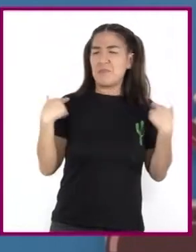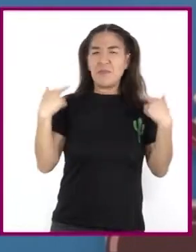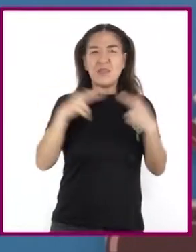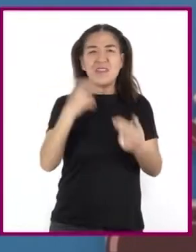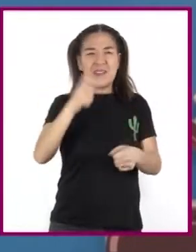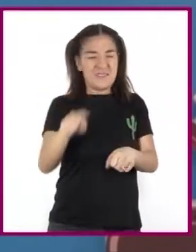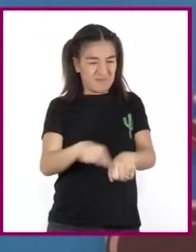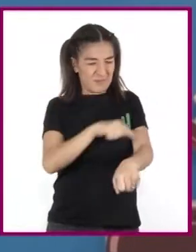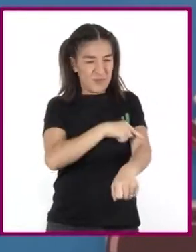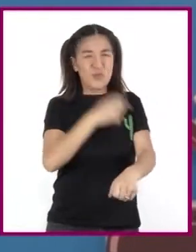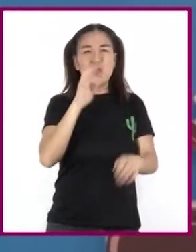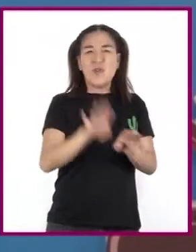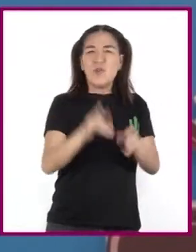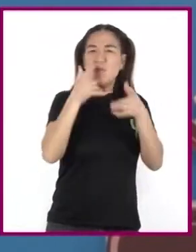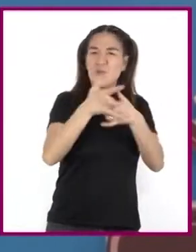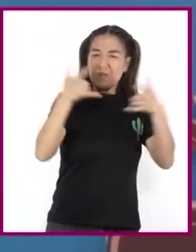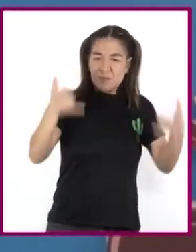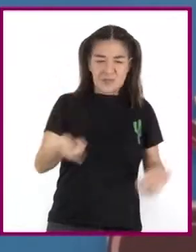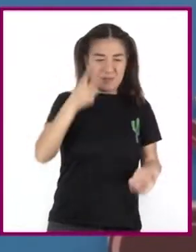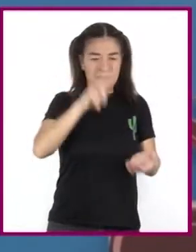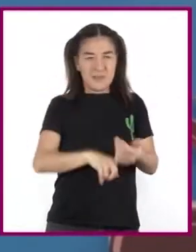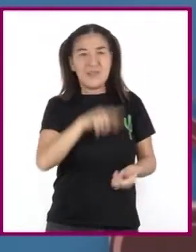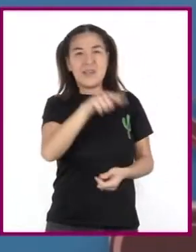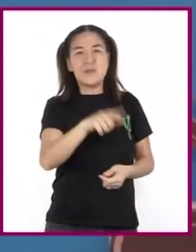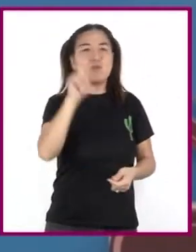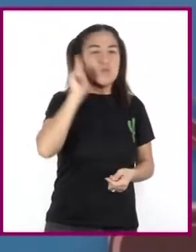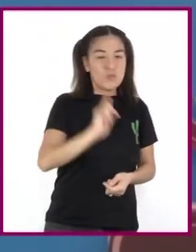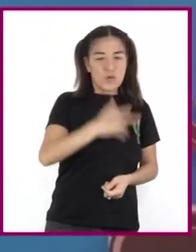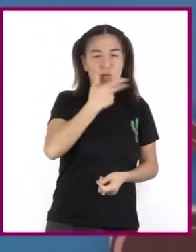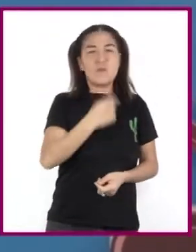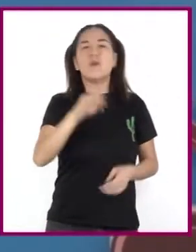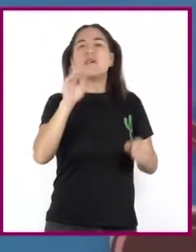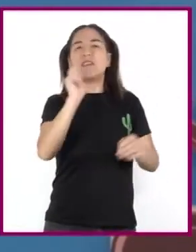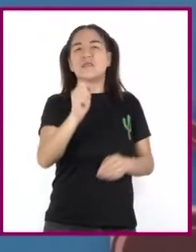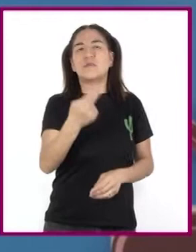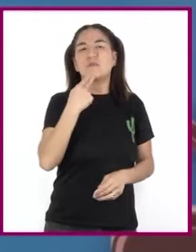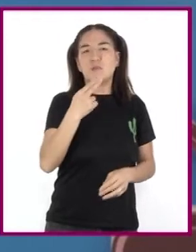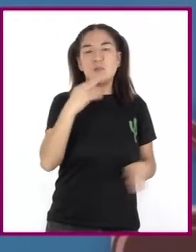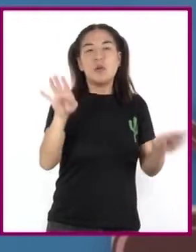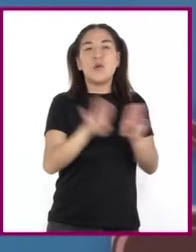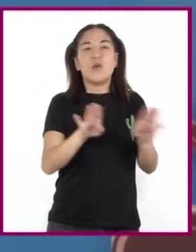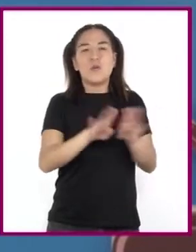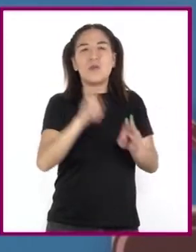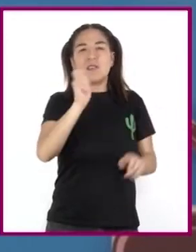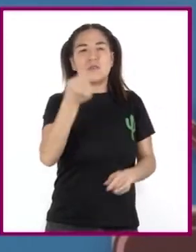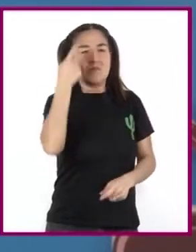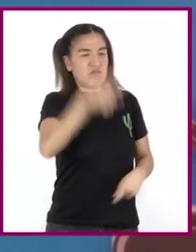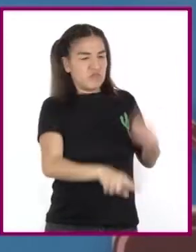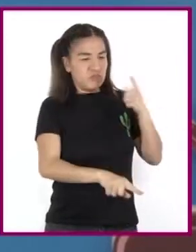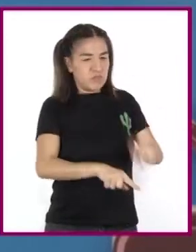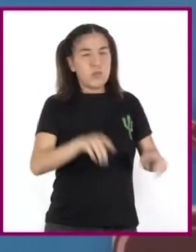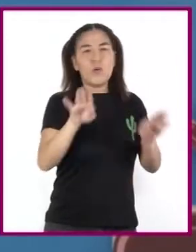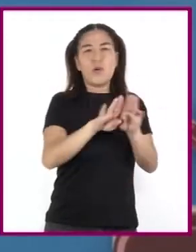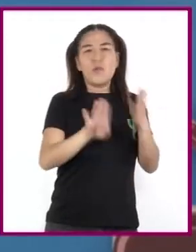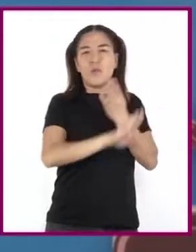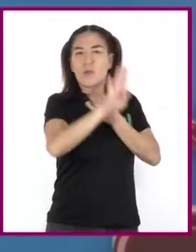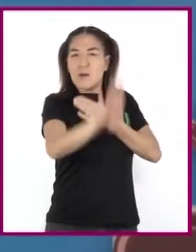diferencias biológicas entre sexos se han usado como justificación para subordinar y excluir a las